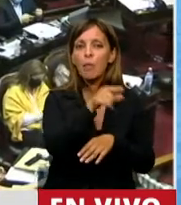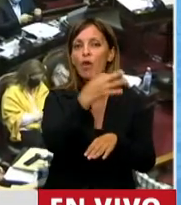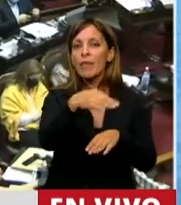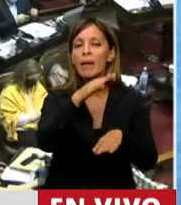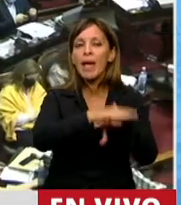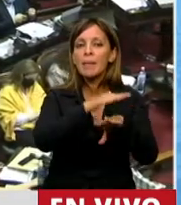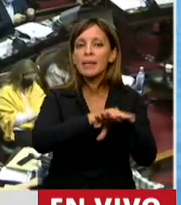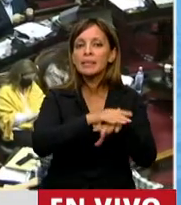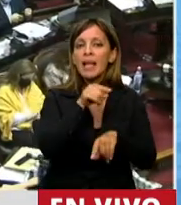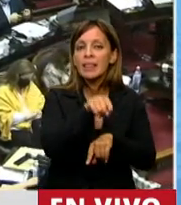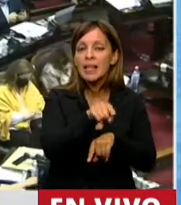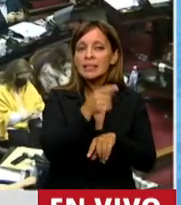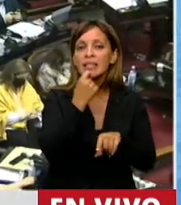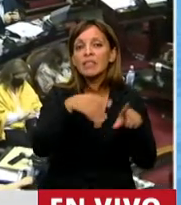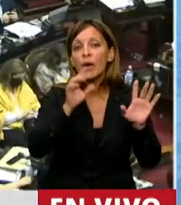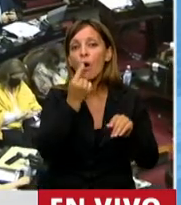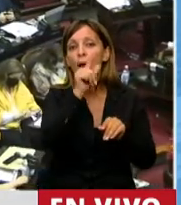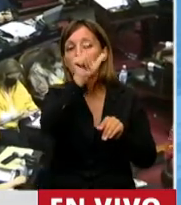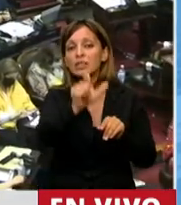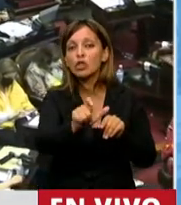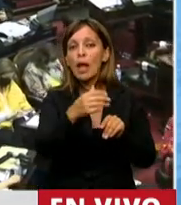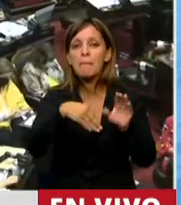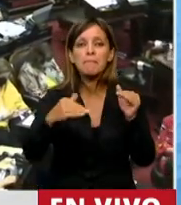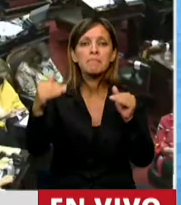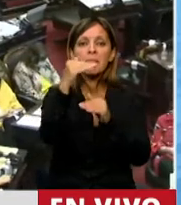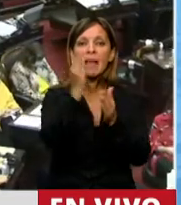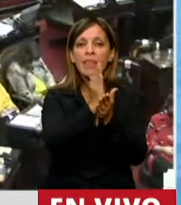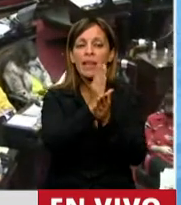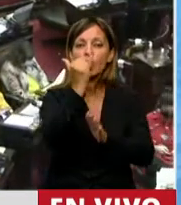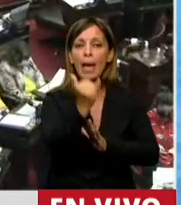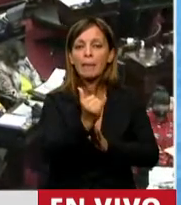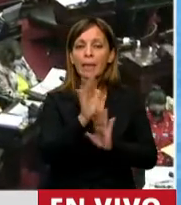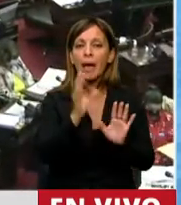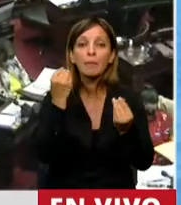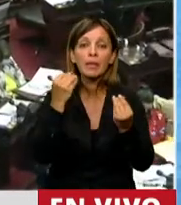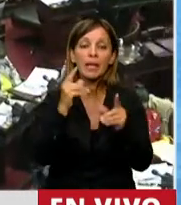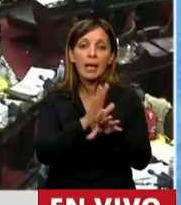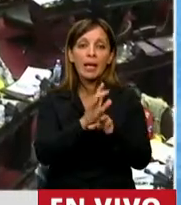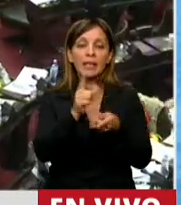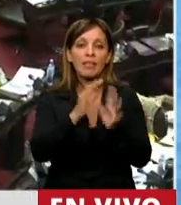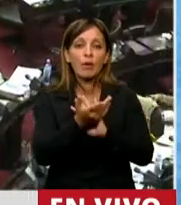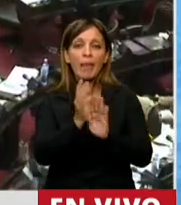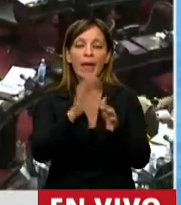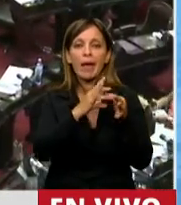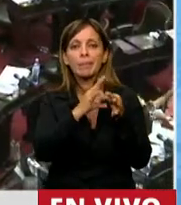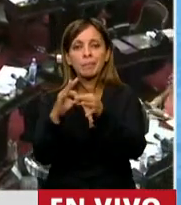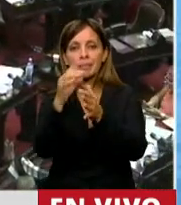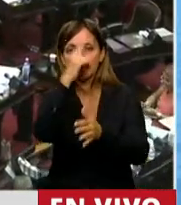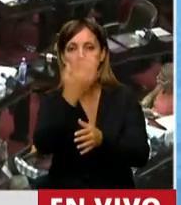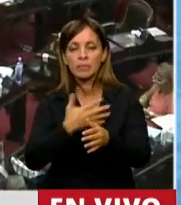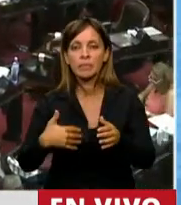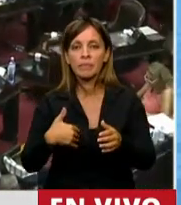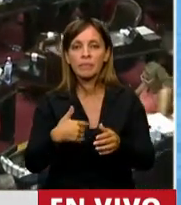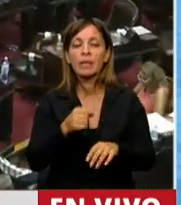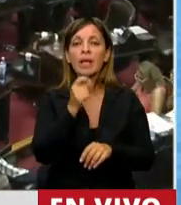de este si se presentaba alguien con mejor derecho, dado que el instituto de la subrogación consiste